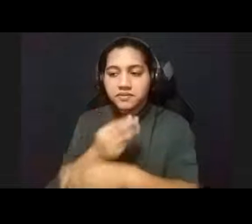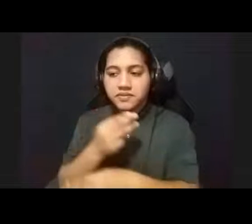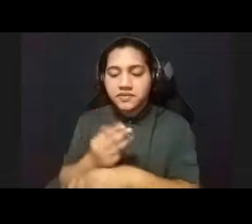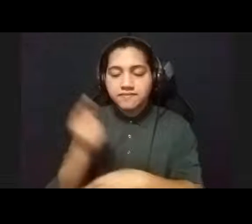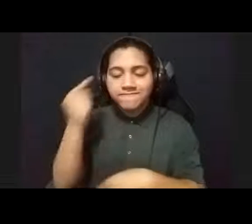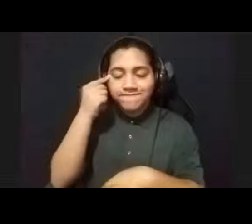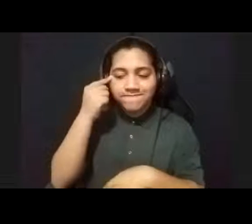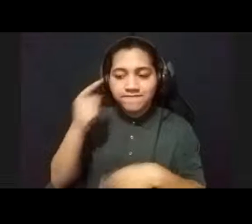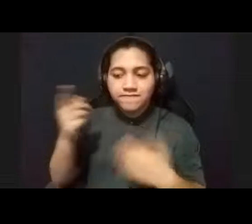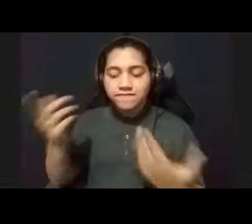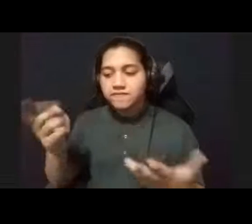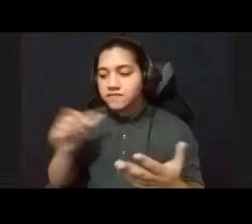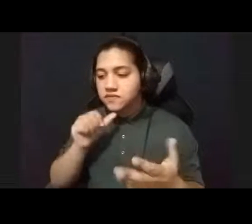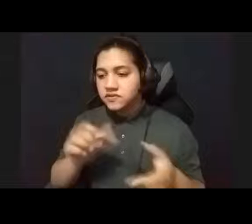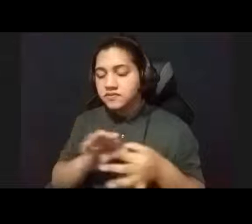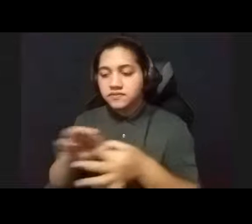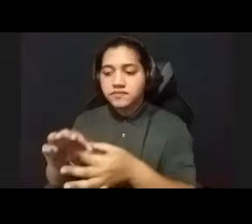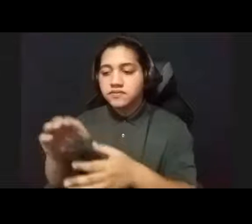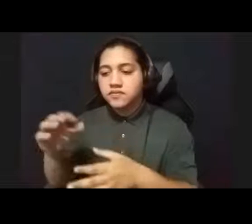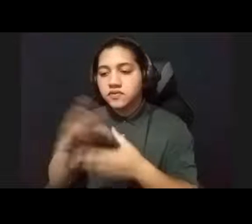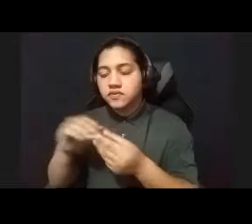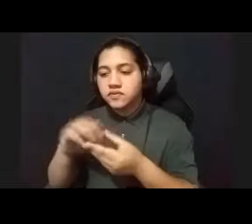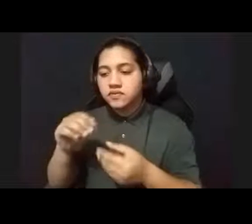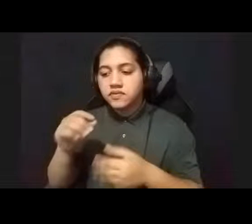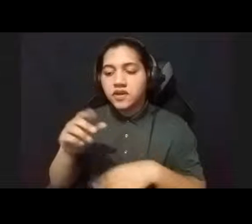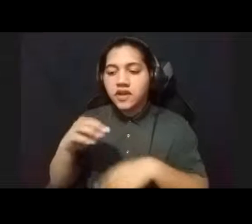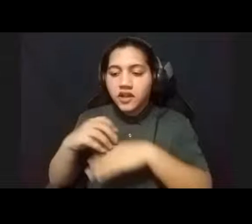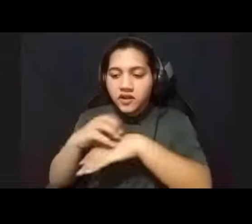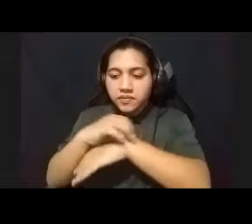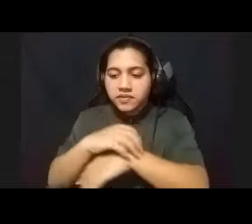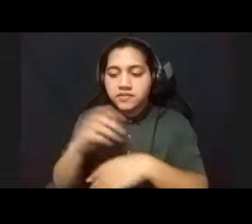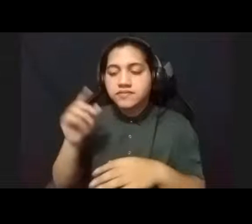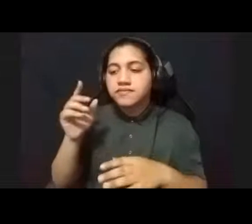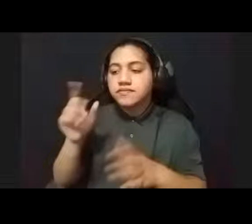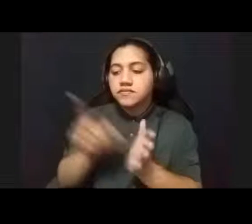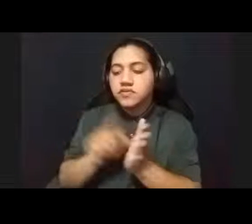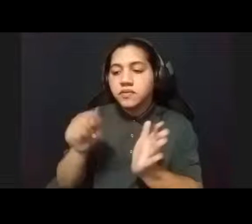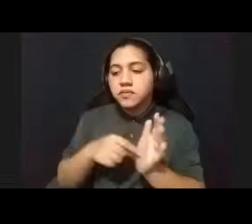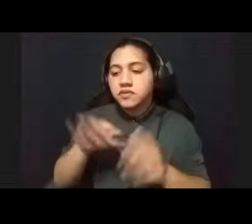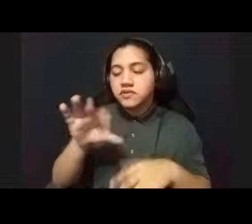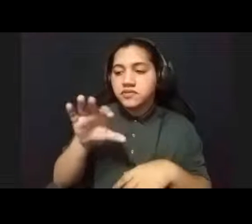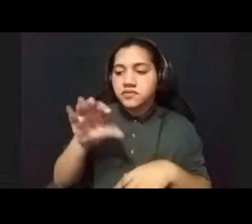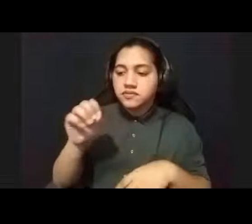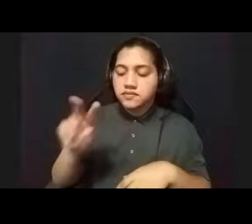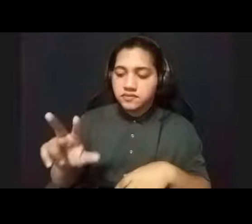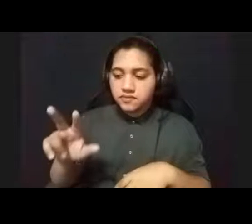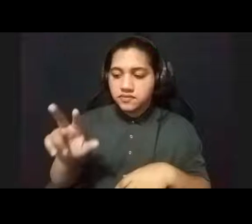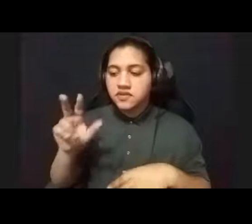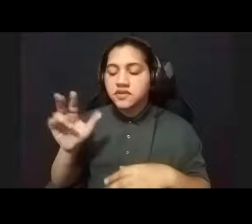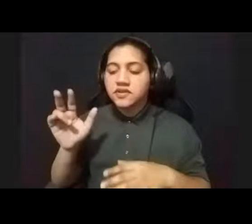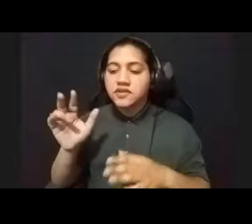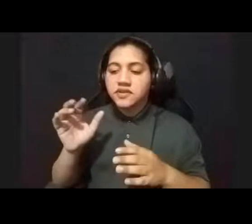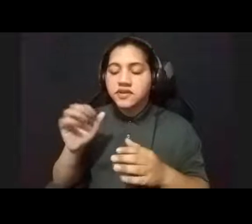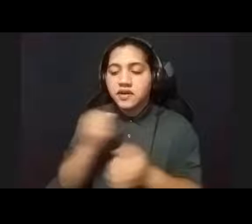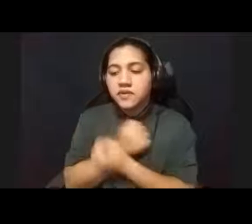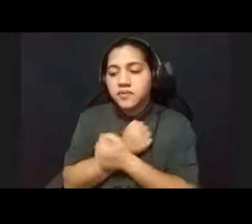no tiene nada que ver con el cuento La Hormiguita, que se publica en 1903 sobre el amor entre la hormiguita y